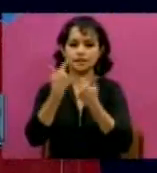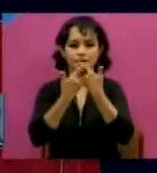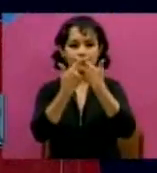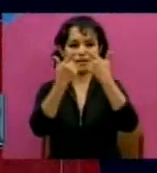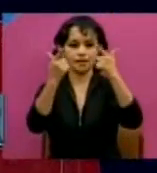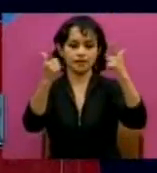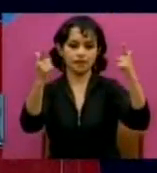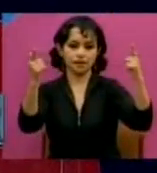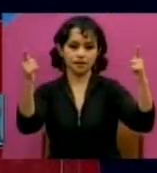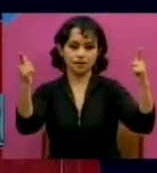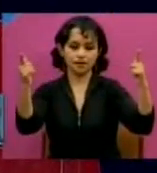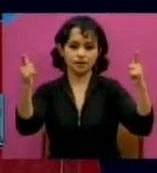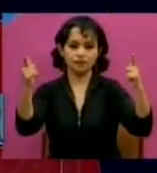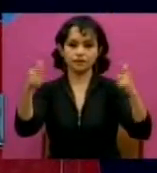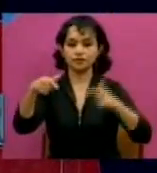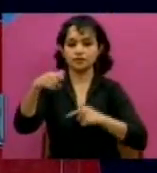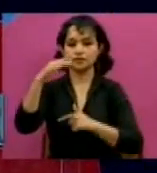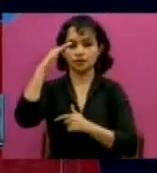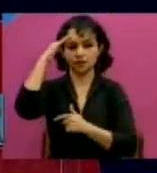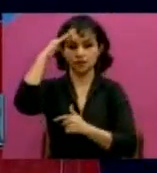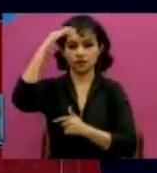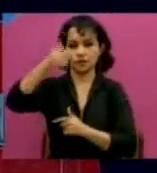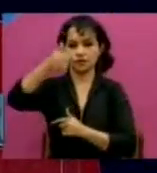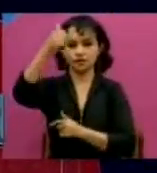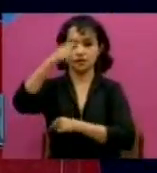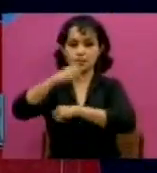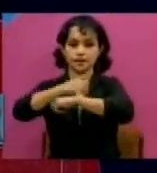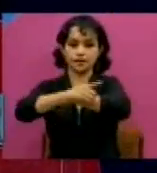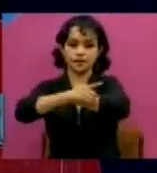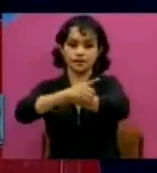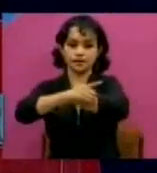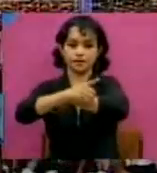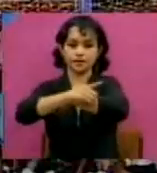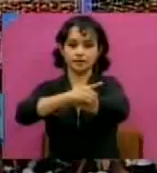libre, nuestro comandante Daniel.